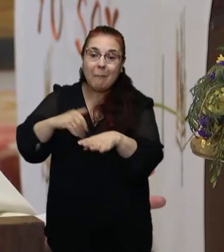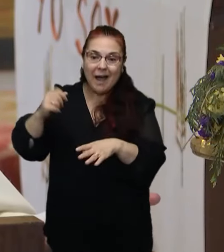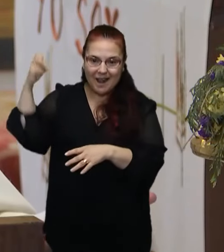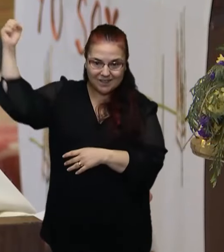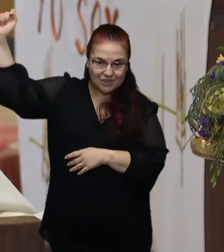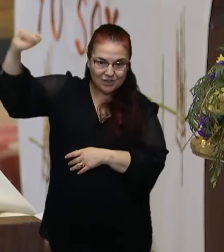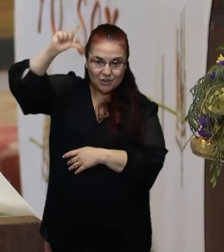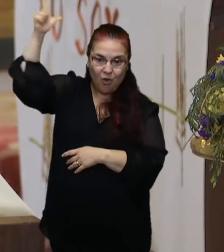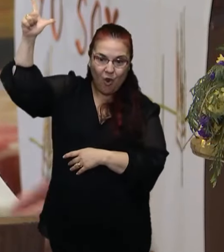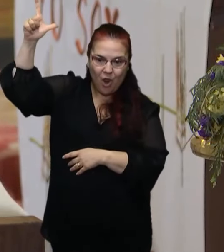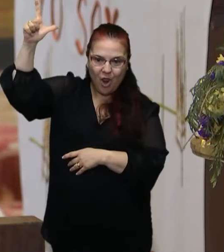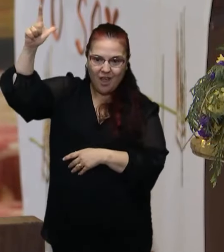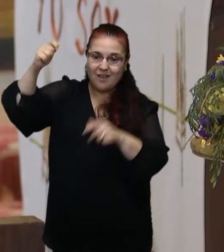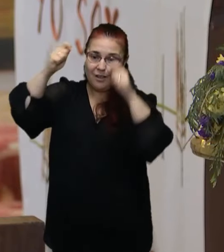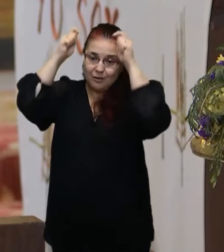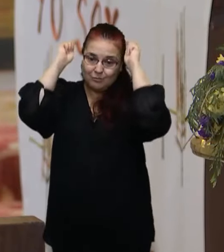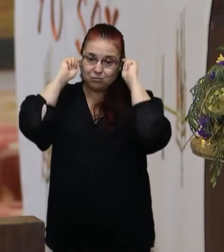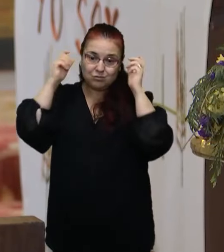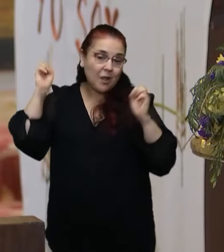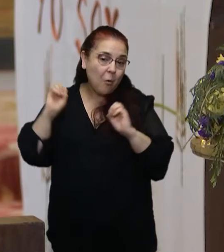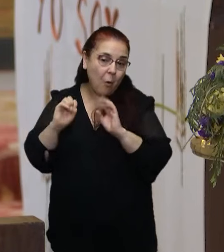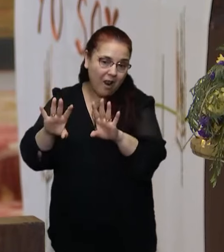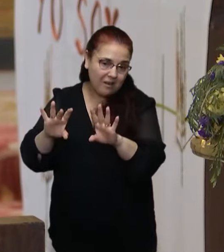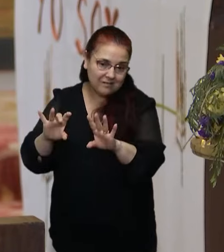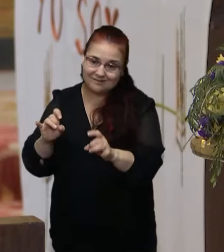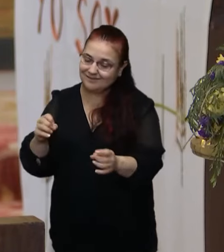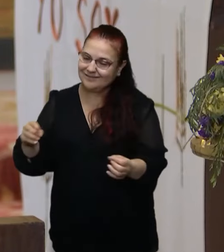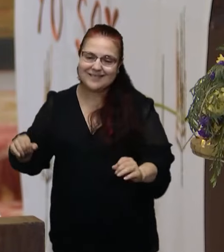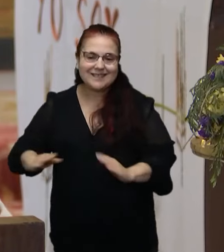sol, como San Isidro.